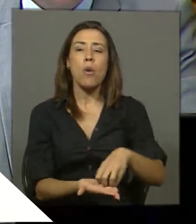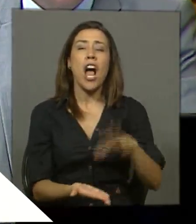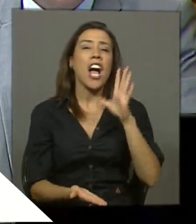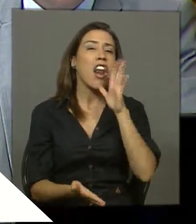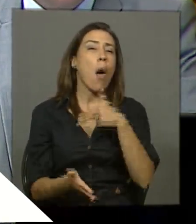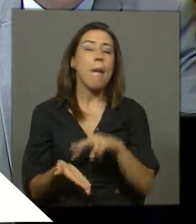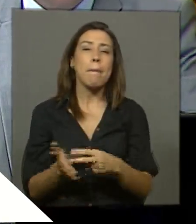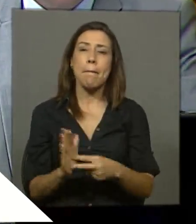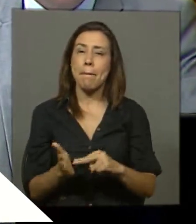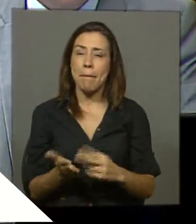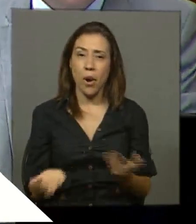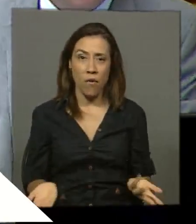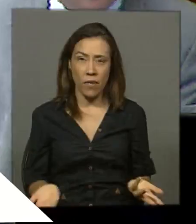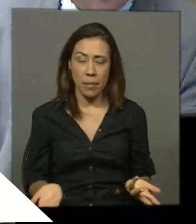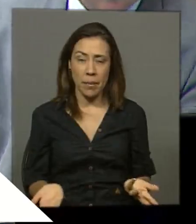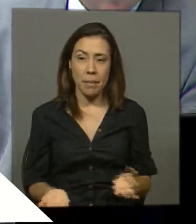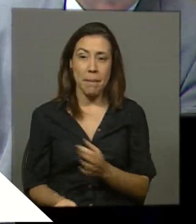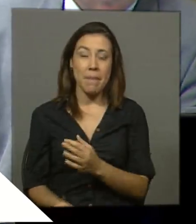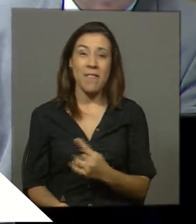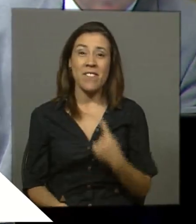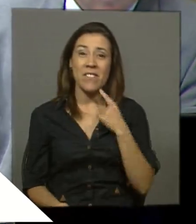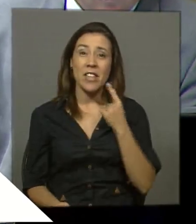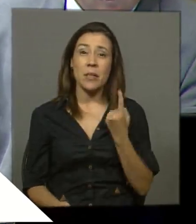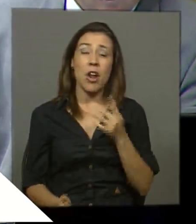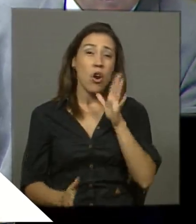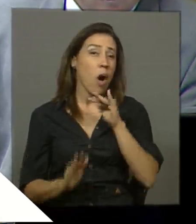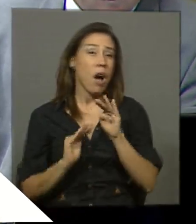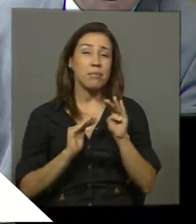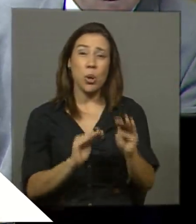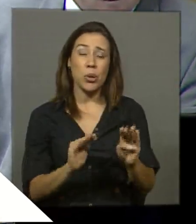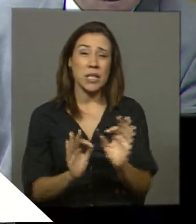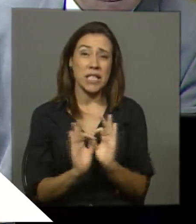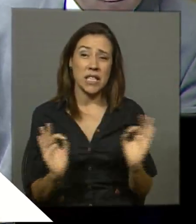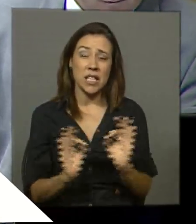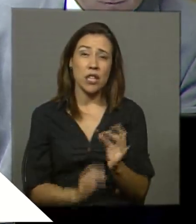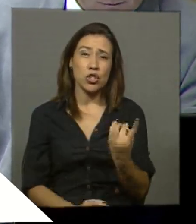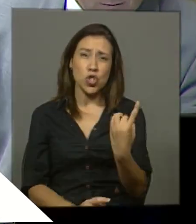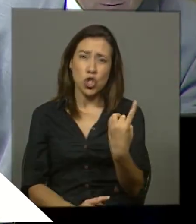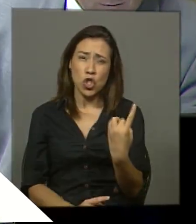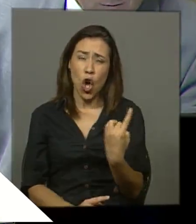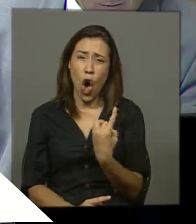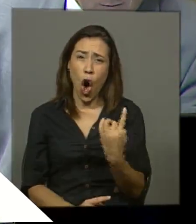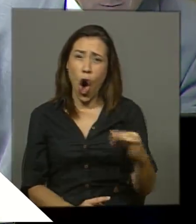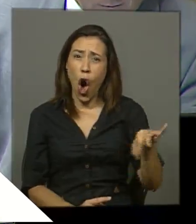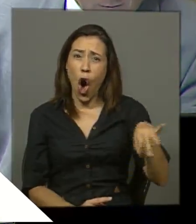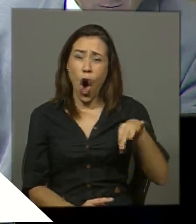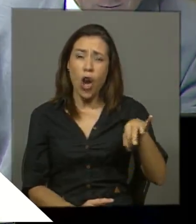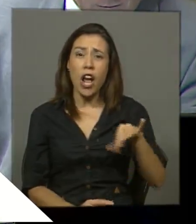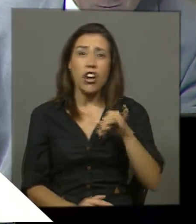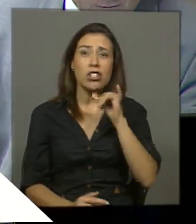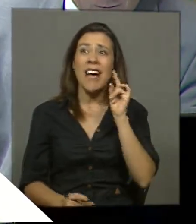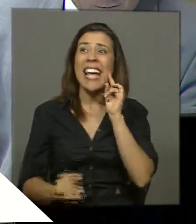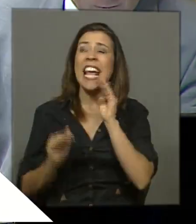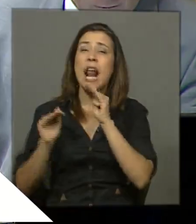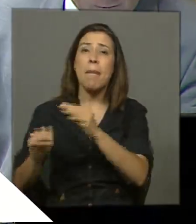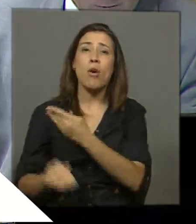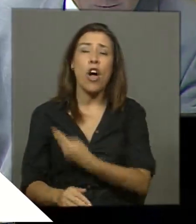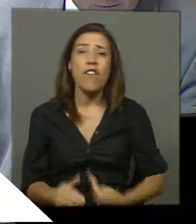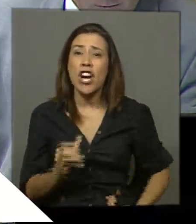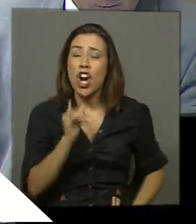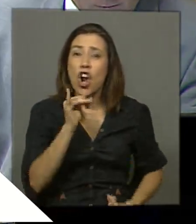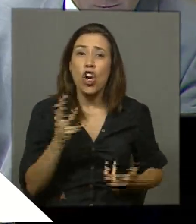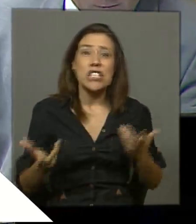hay problemas ministro las víctimas Están desamparadas solas no saben de qué lado está el